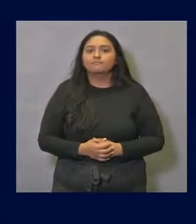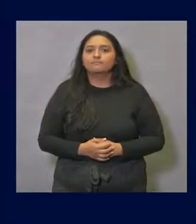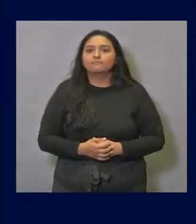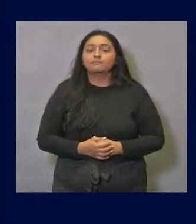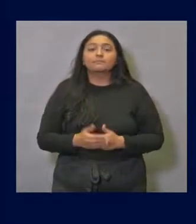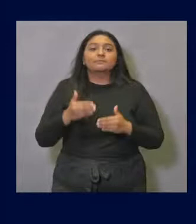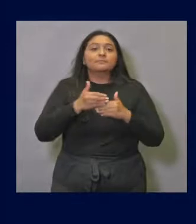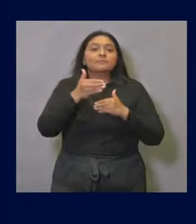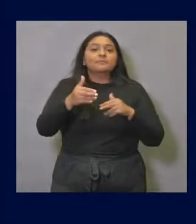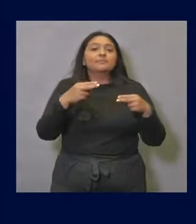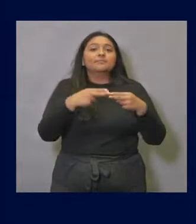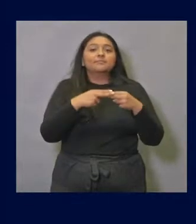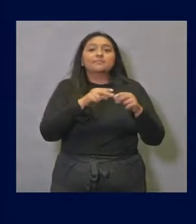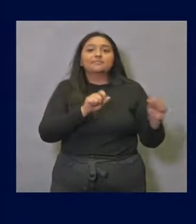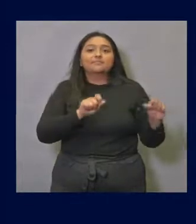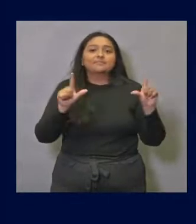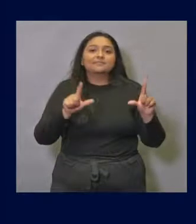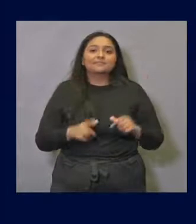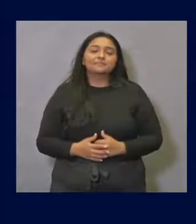Next slide, please.